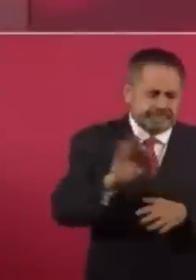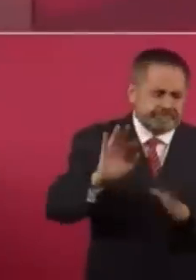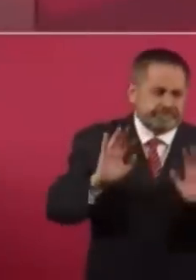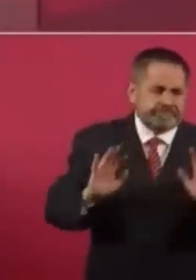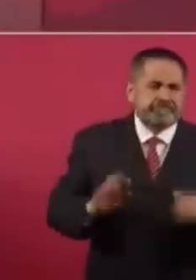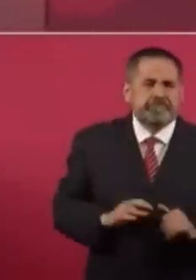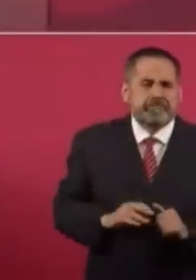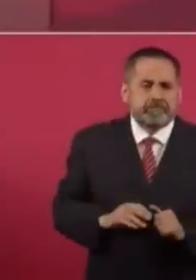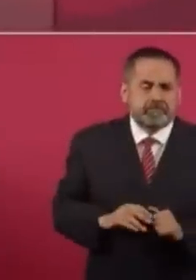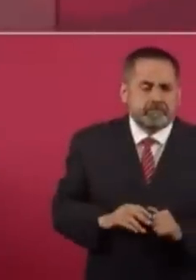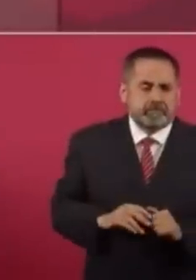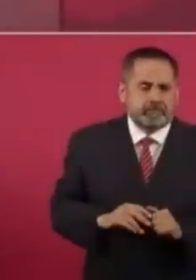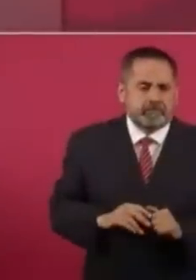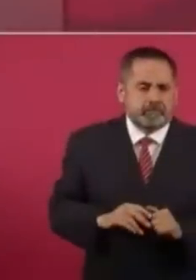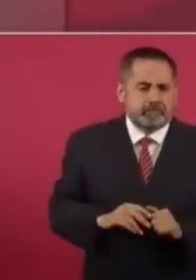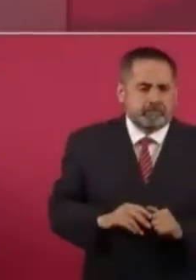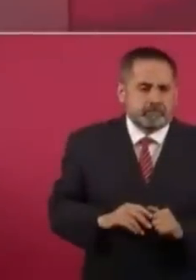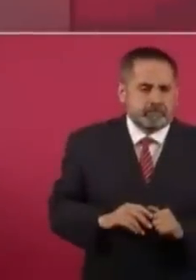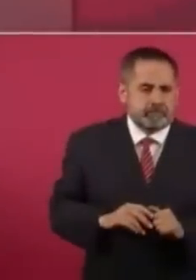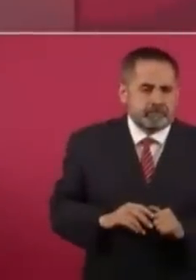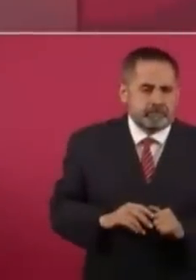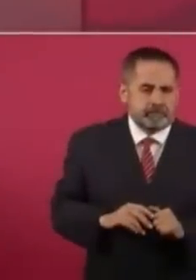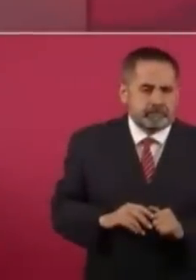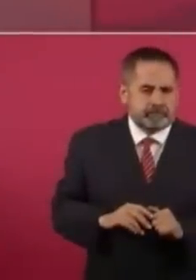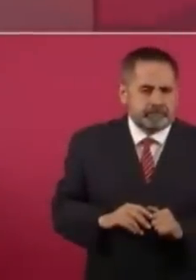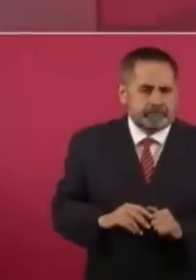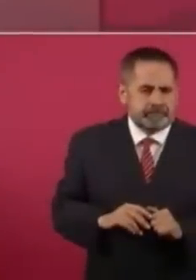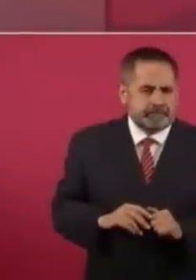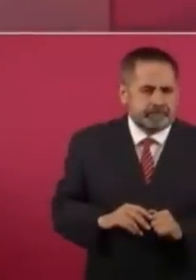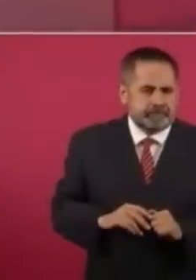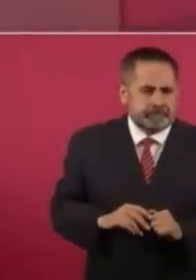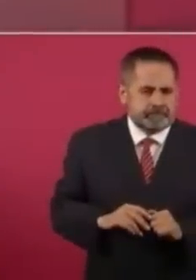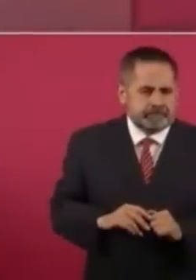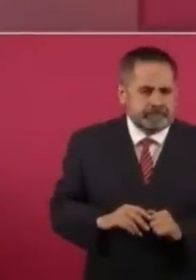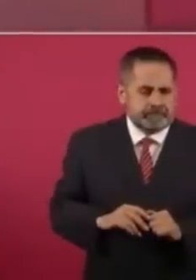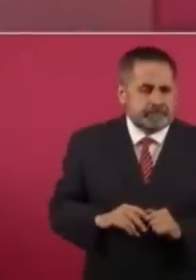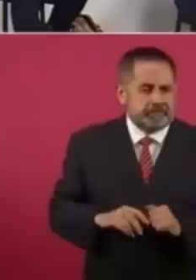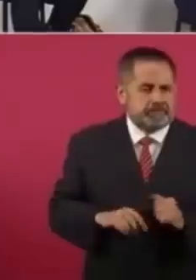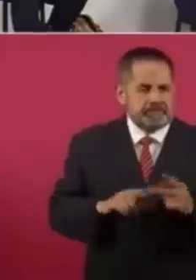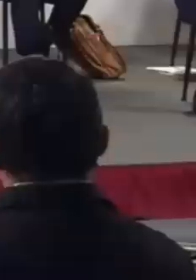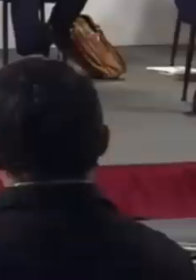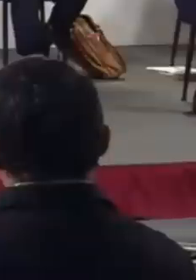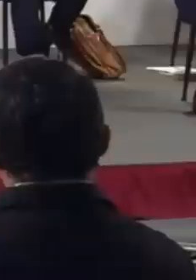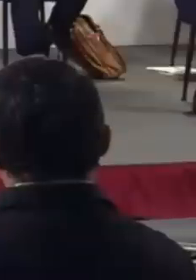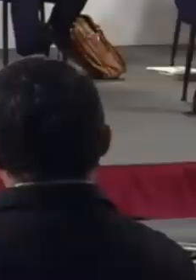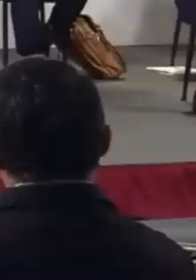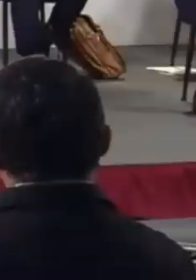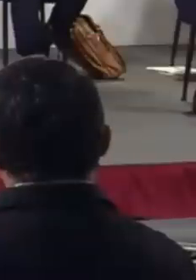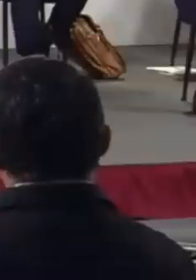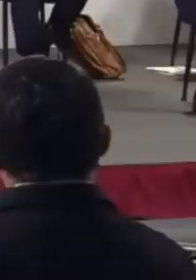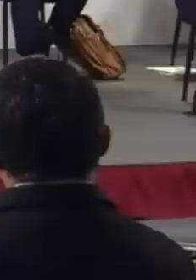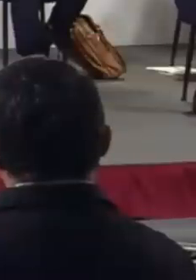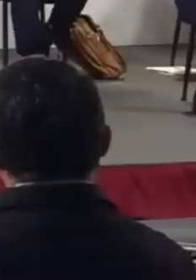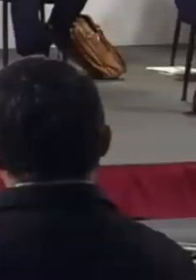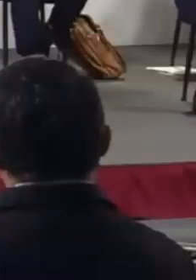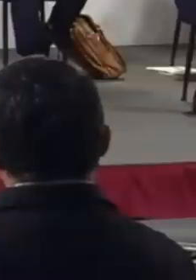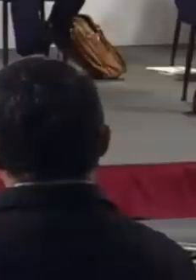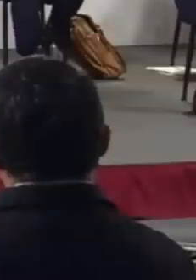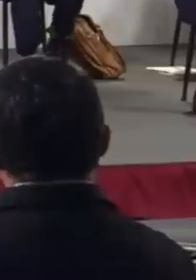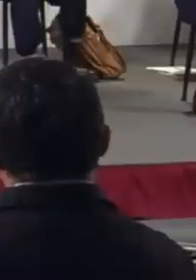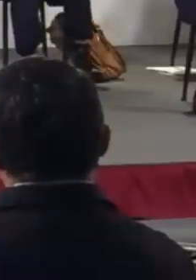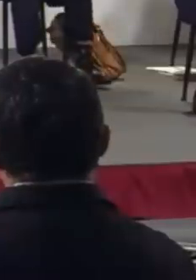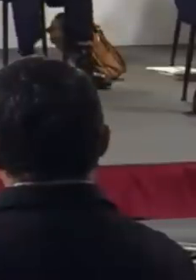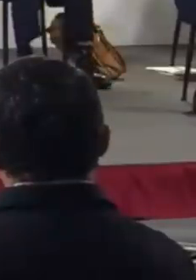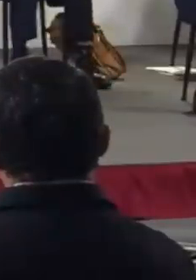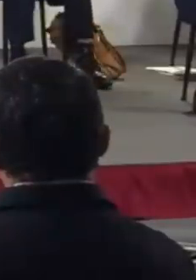discursivo el hecho de decir que entre México y Estados Unidos puede haber una excelente relación si hay un respeto